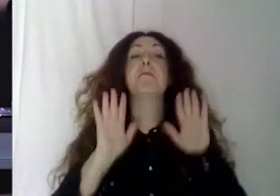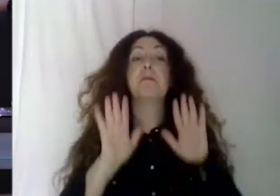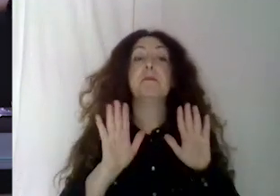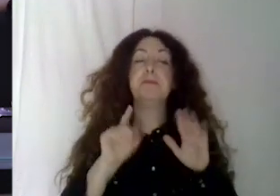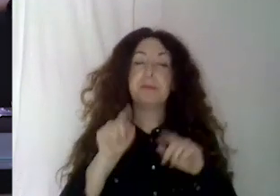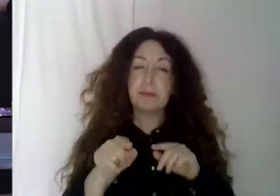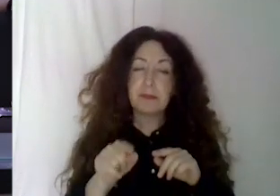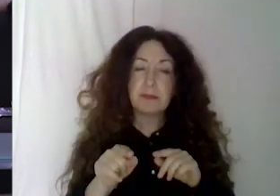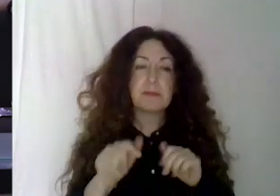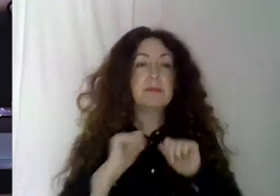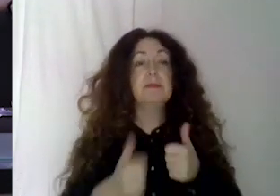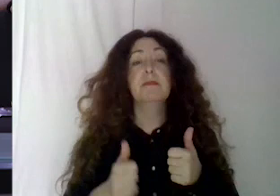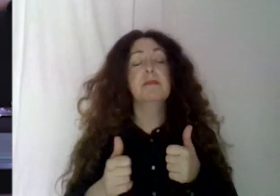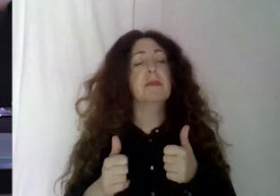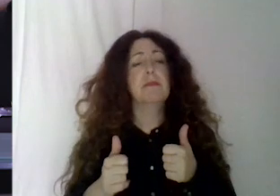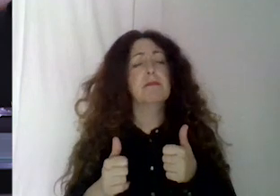flores.